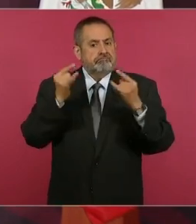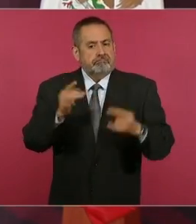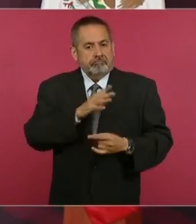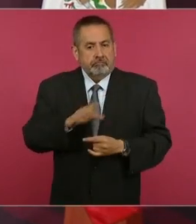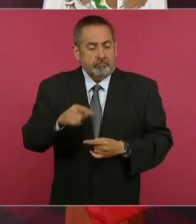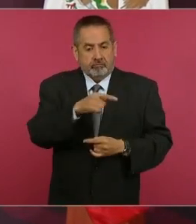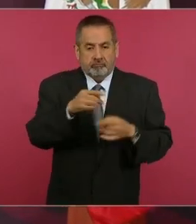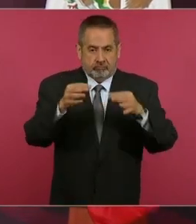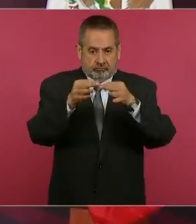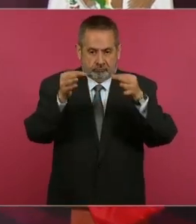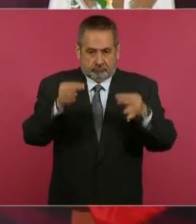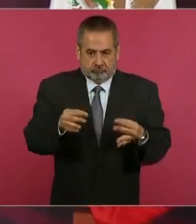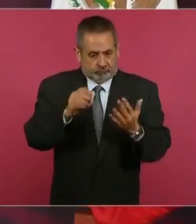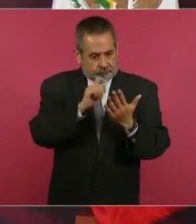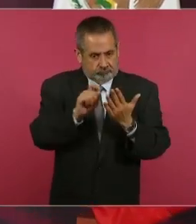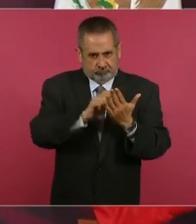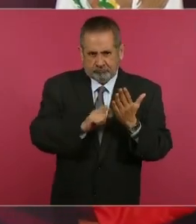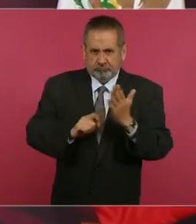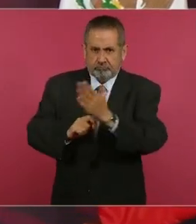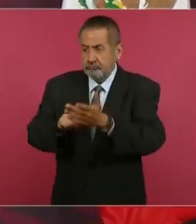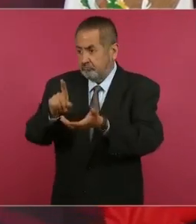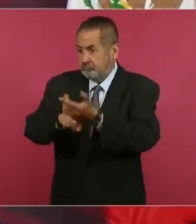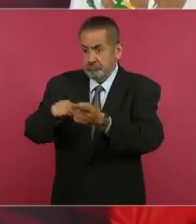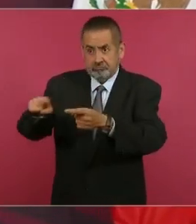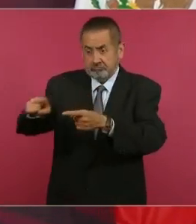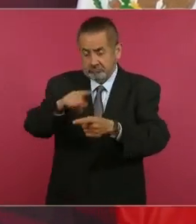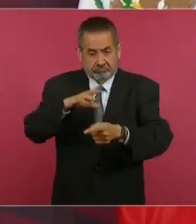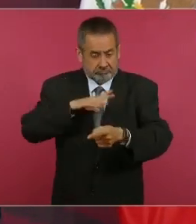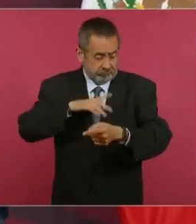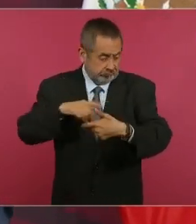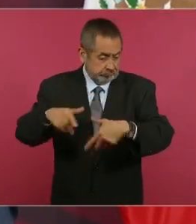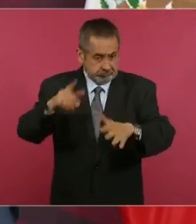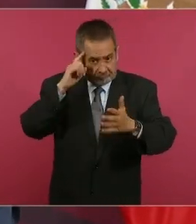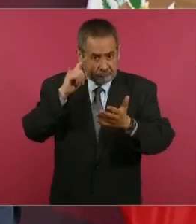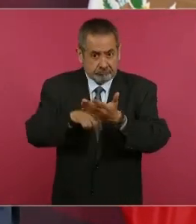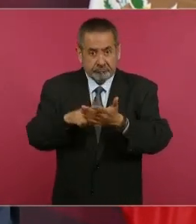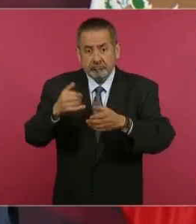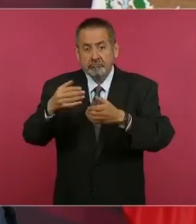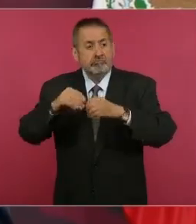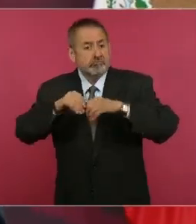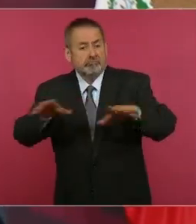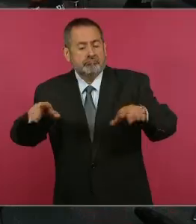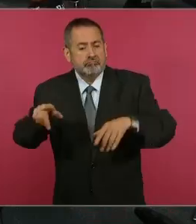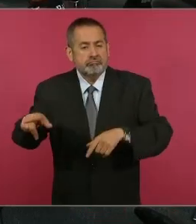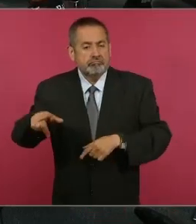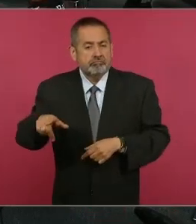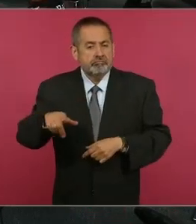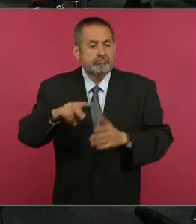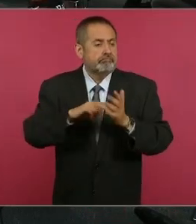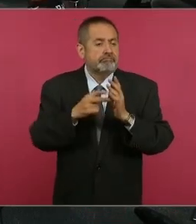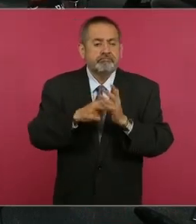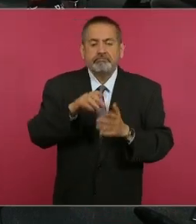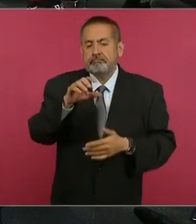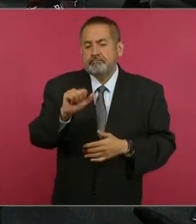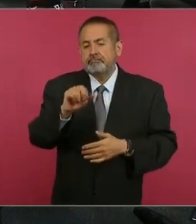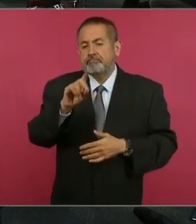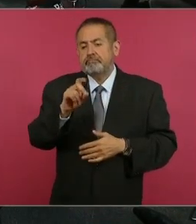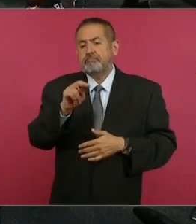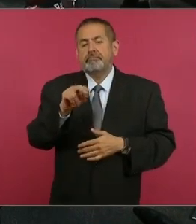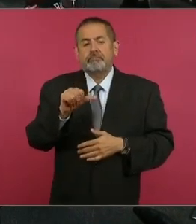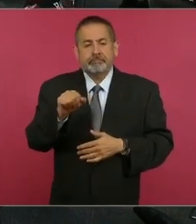un documento excepcional, por ahí debe de estar, porque a lo mejor lo publicó el ingeniero